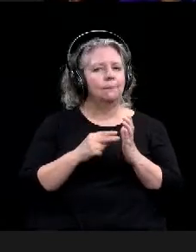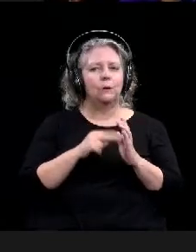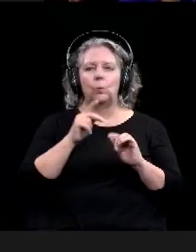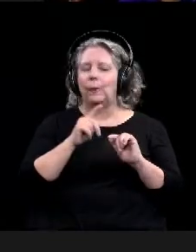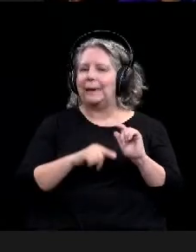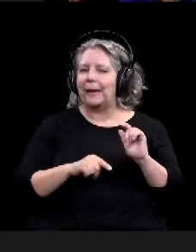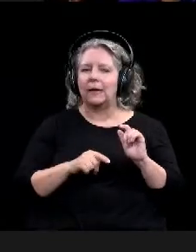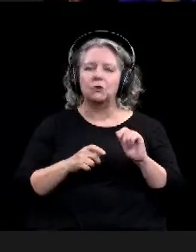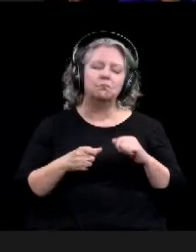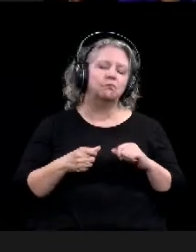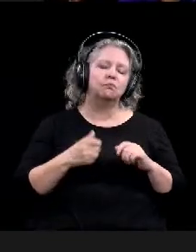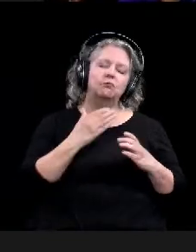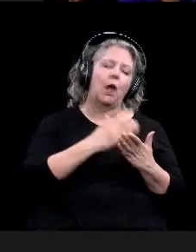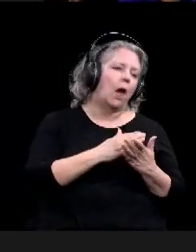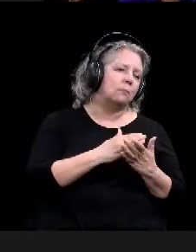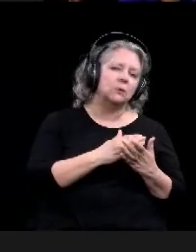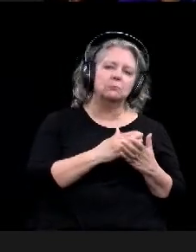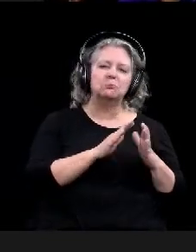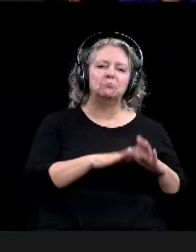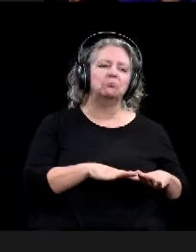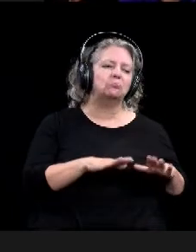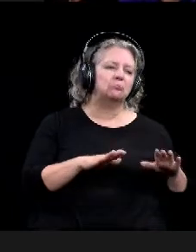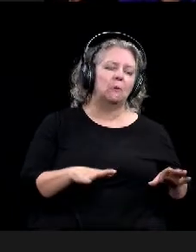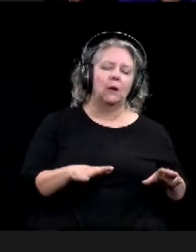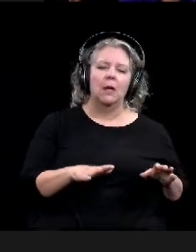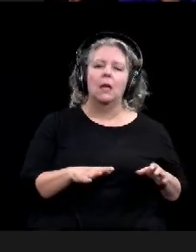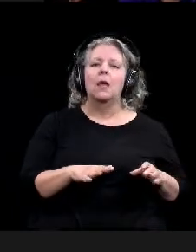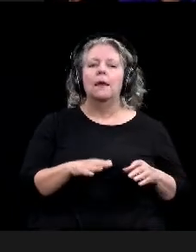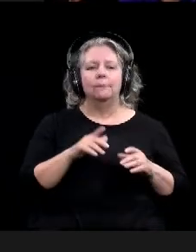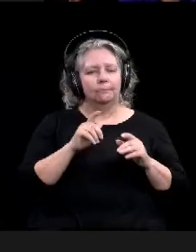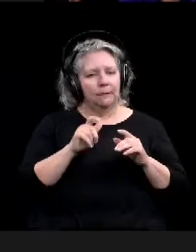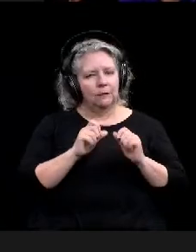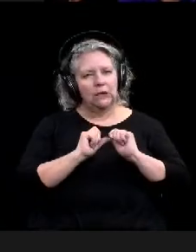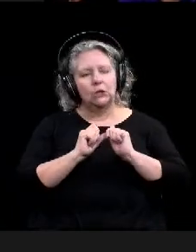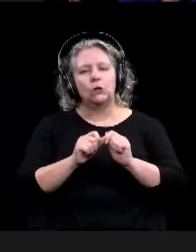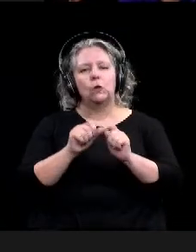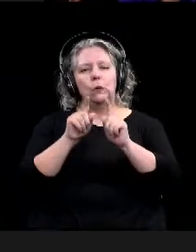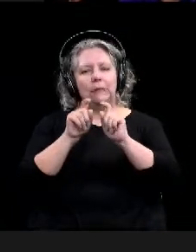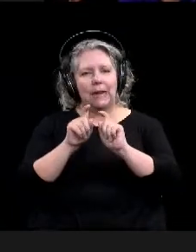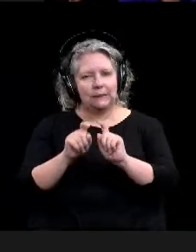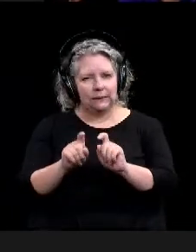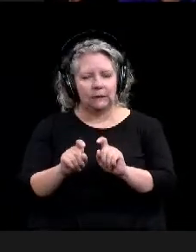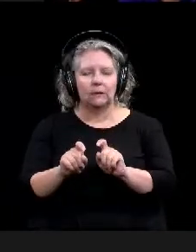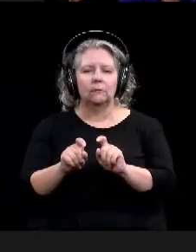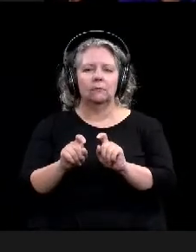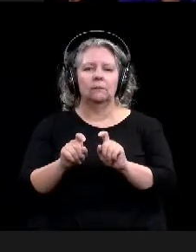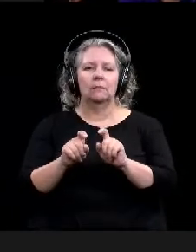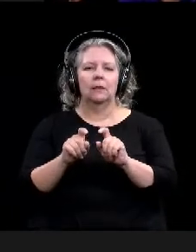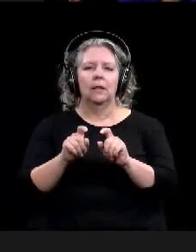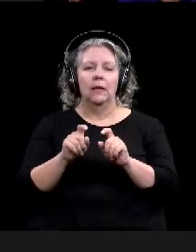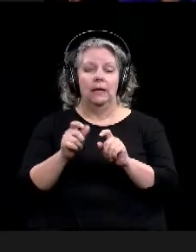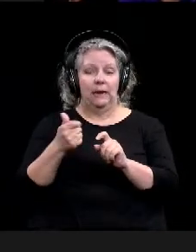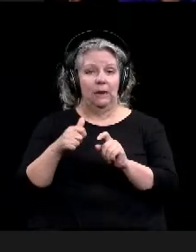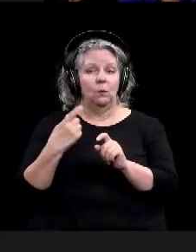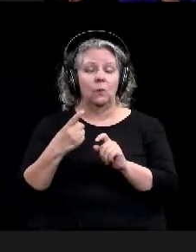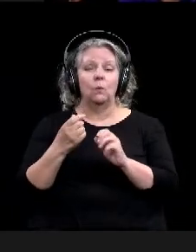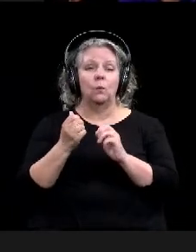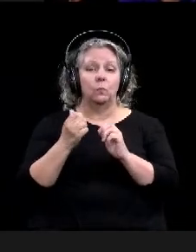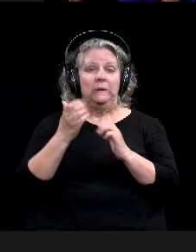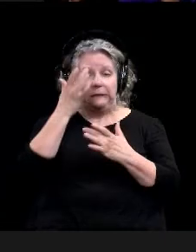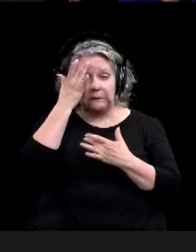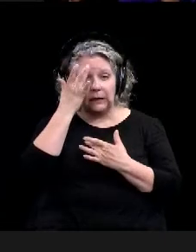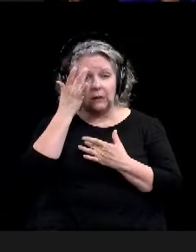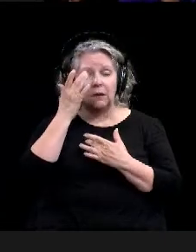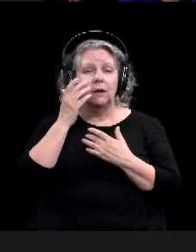dejar de que no nos tomemos esas pruebas que se acuerdan si tienen fiebre